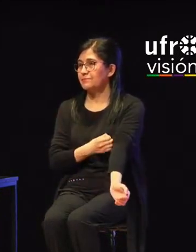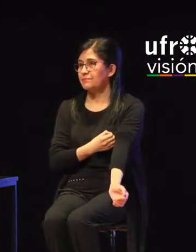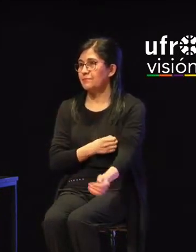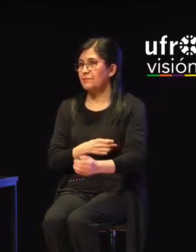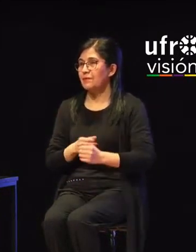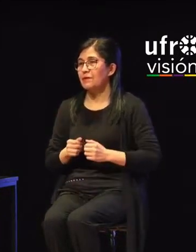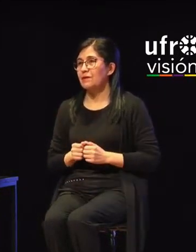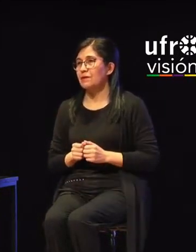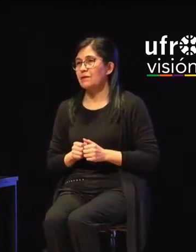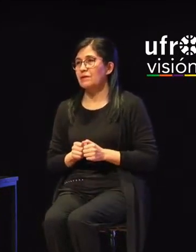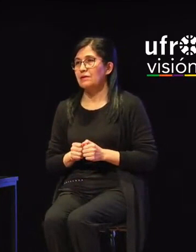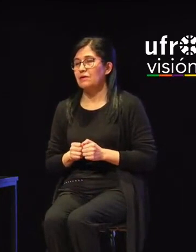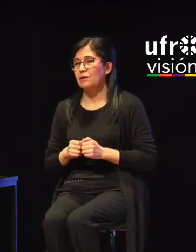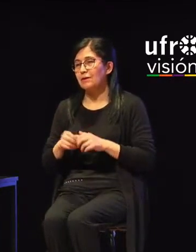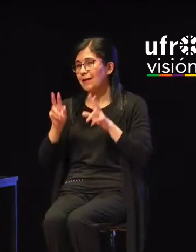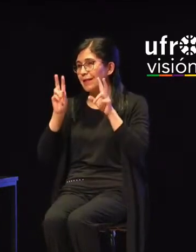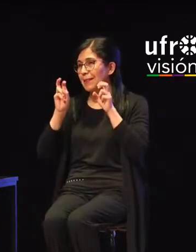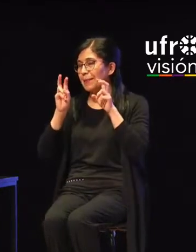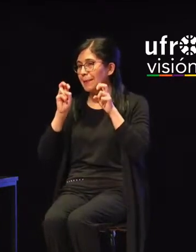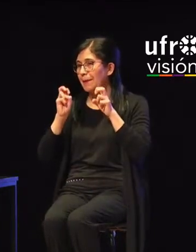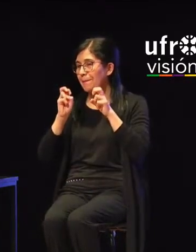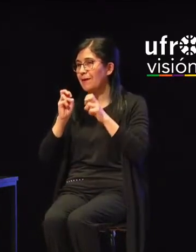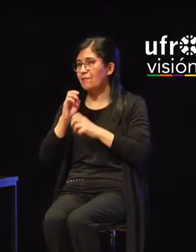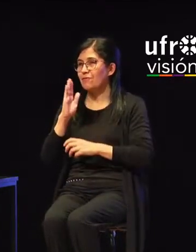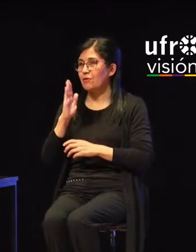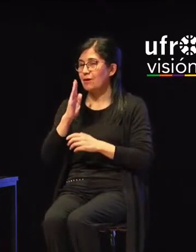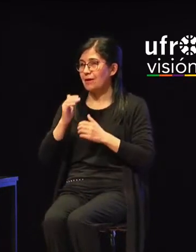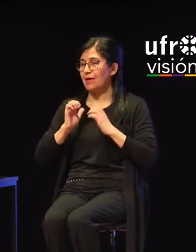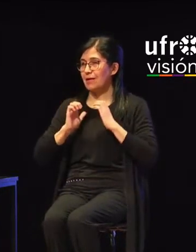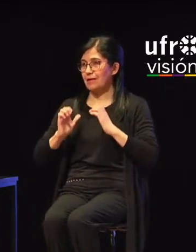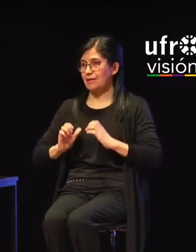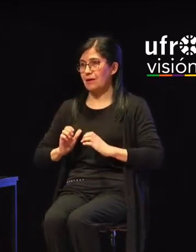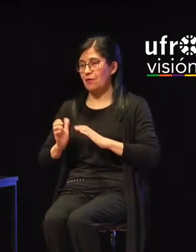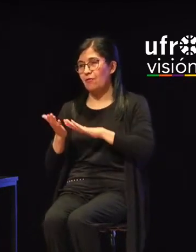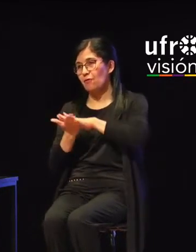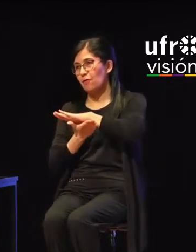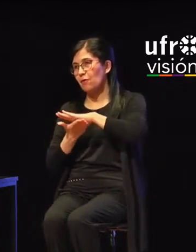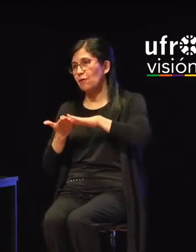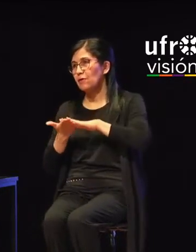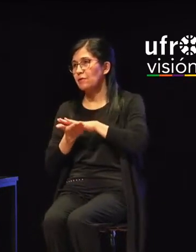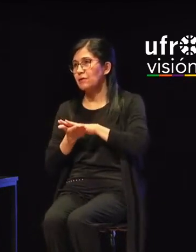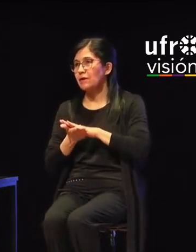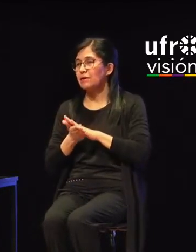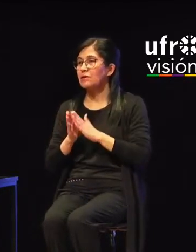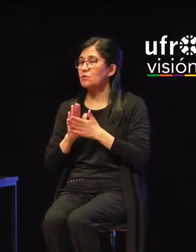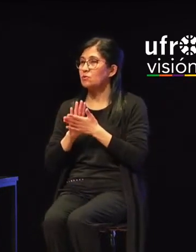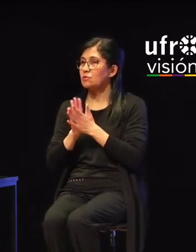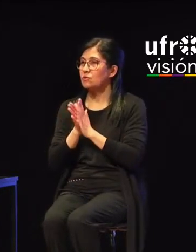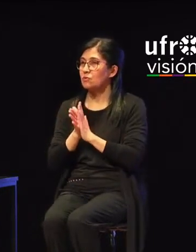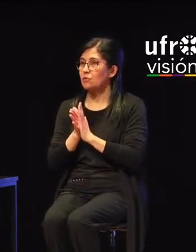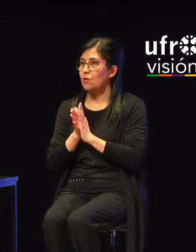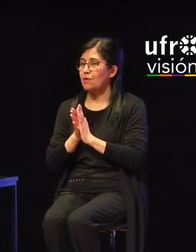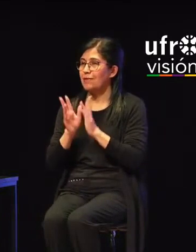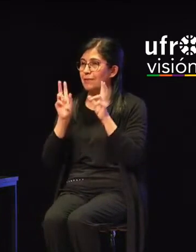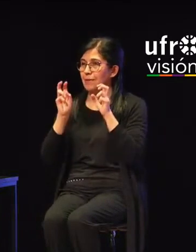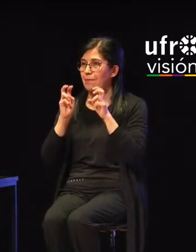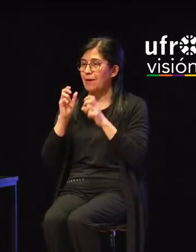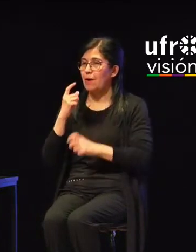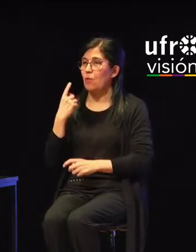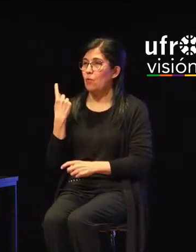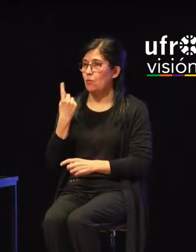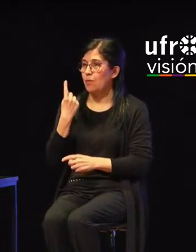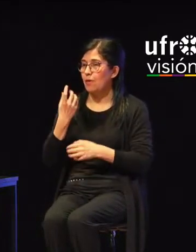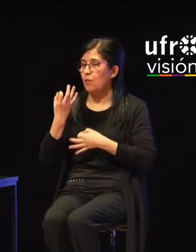bajo los principios bioéticos fundamentales de la no maleficencia, la autonomía,